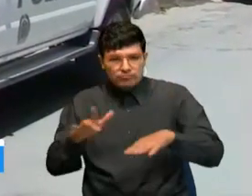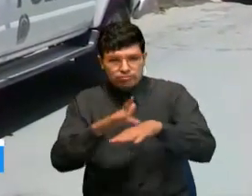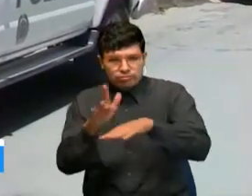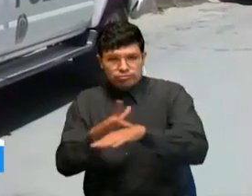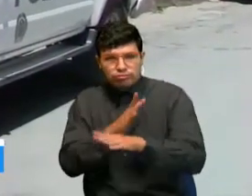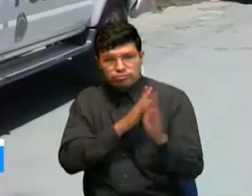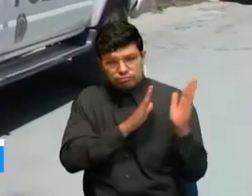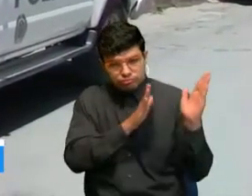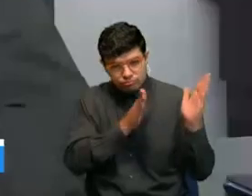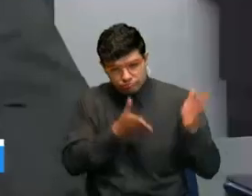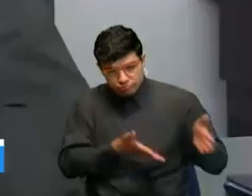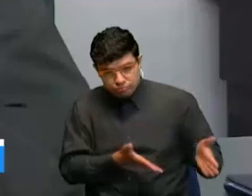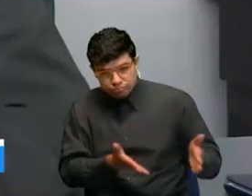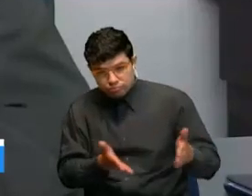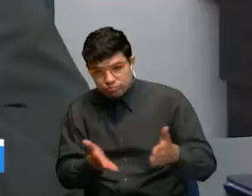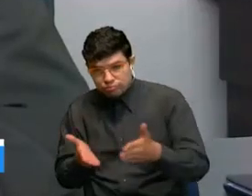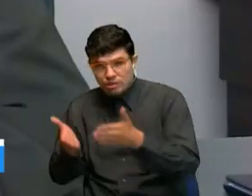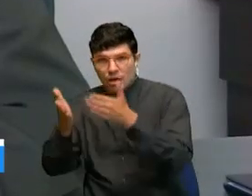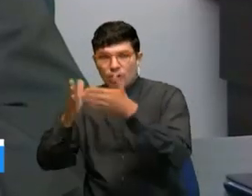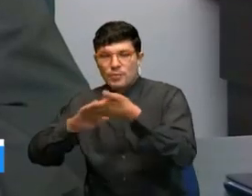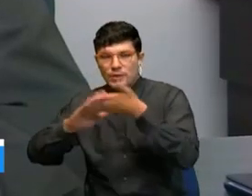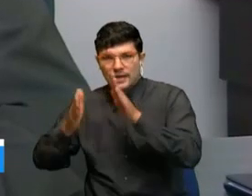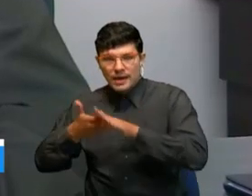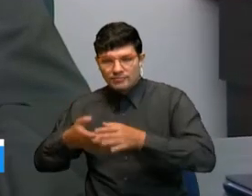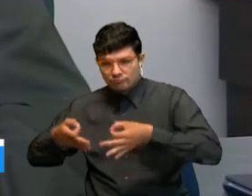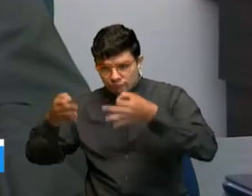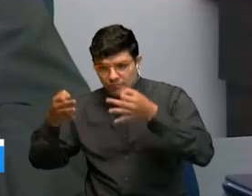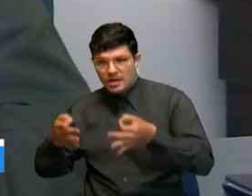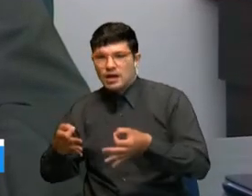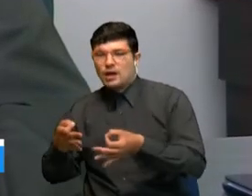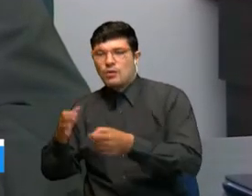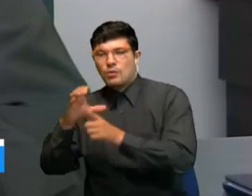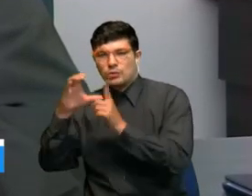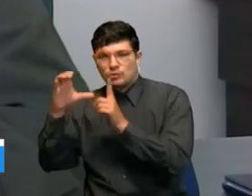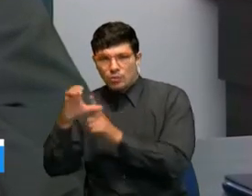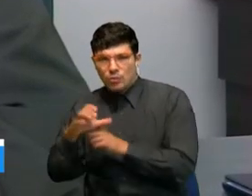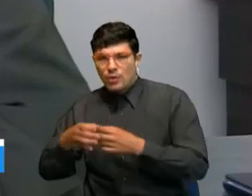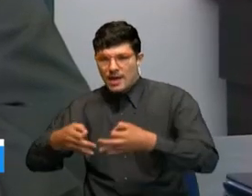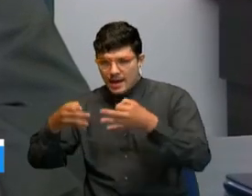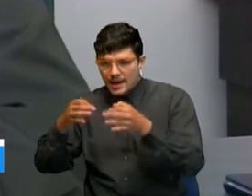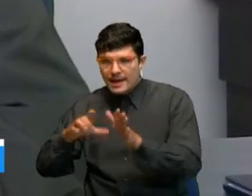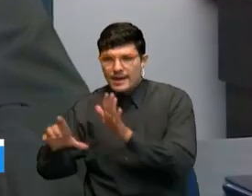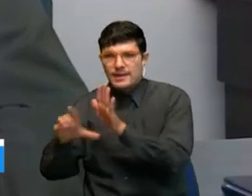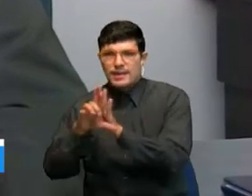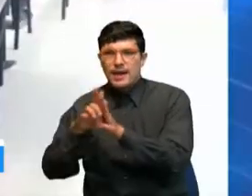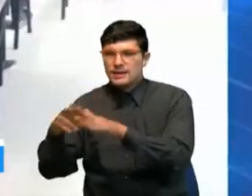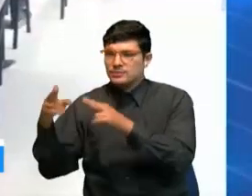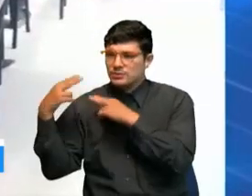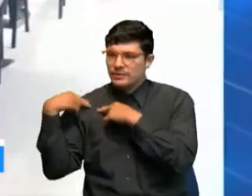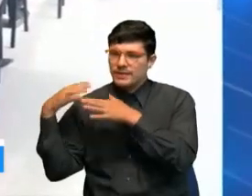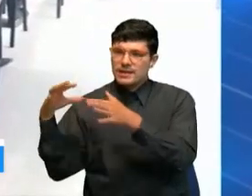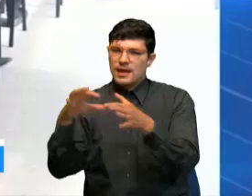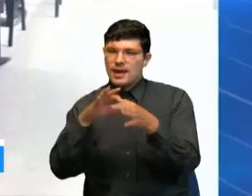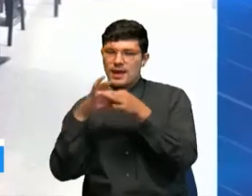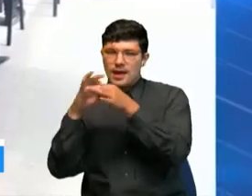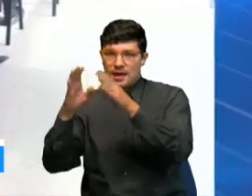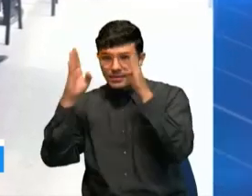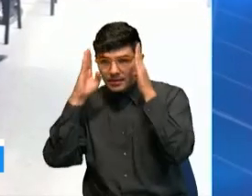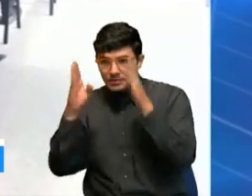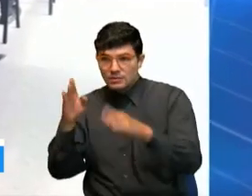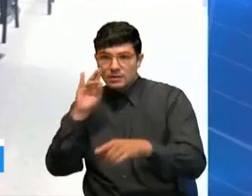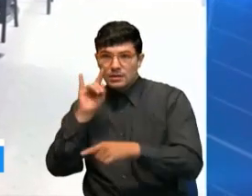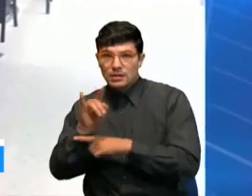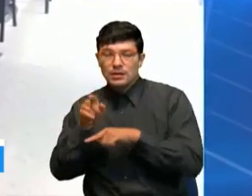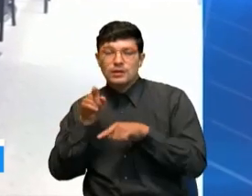de la legalidad a la cultura de la seguridad y sobre todo de corresponsabilidad en atención a que la seguridad es